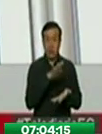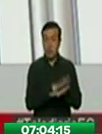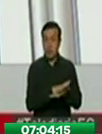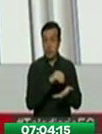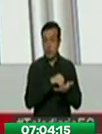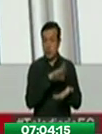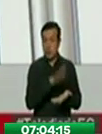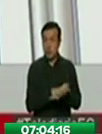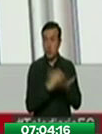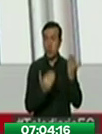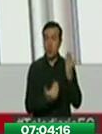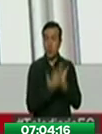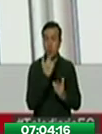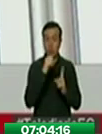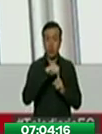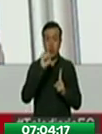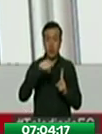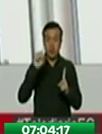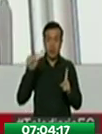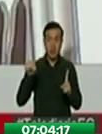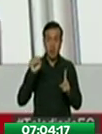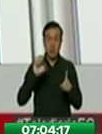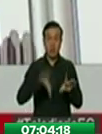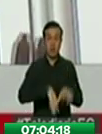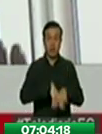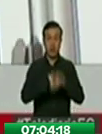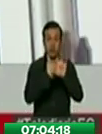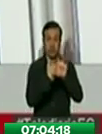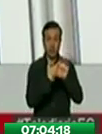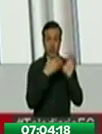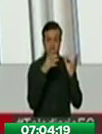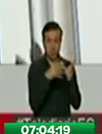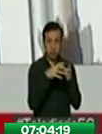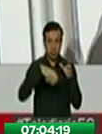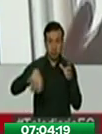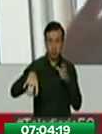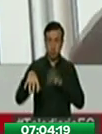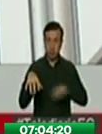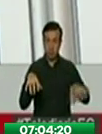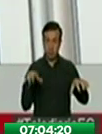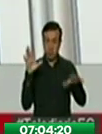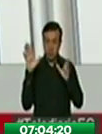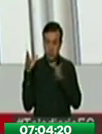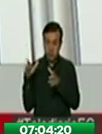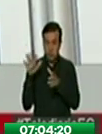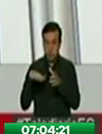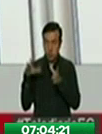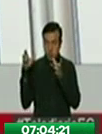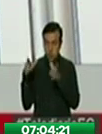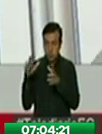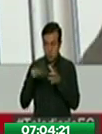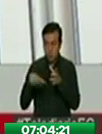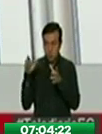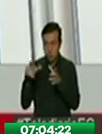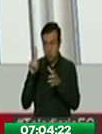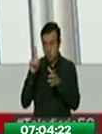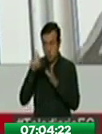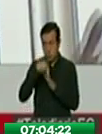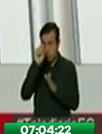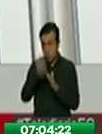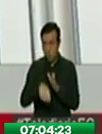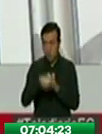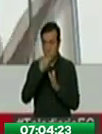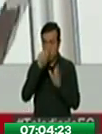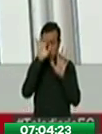implementando el sistema de audiencias telemáticas en salas diferenciadas. En una sala entonces está el juez con